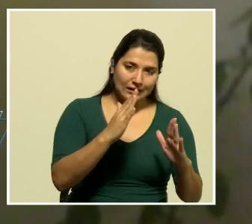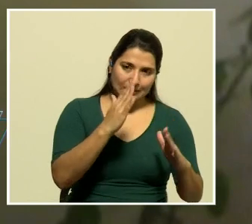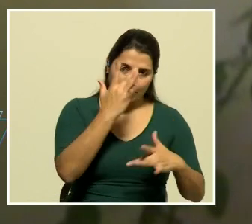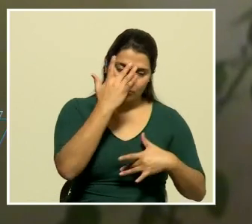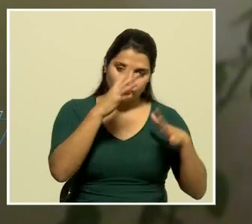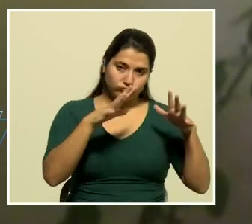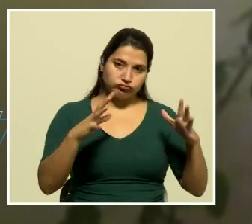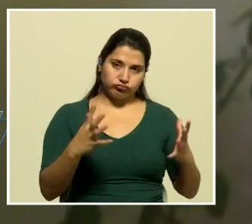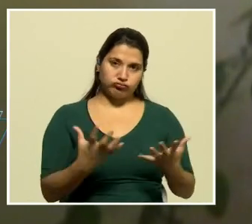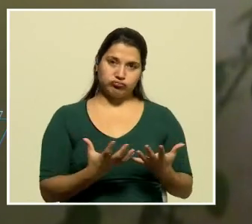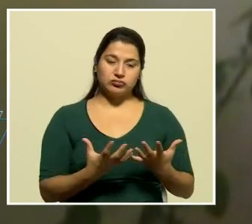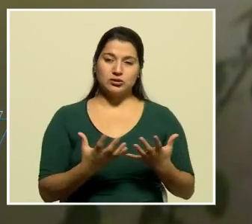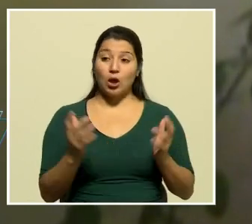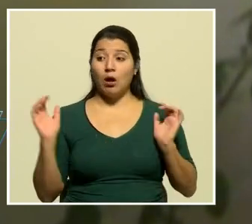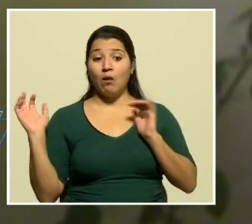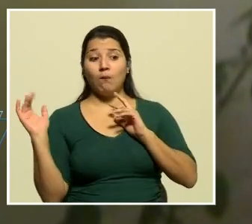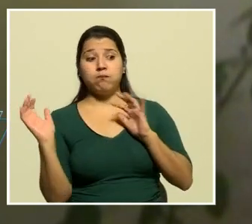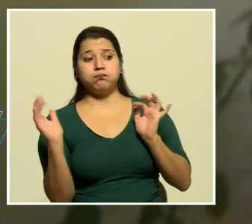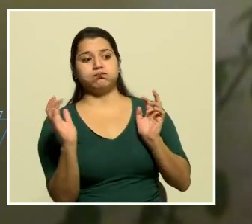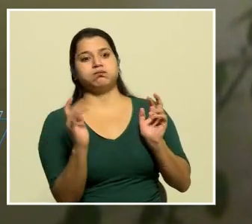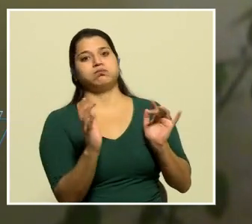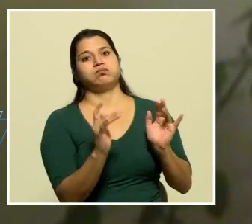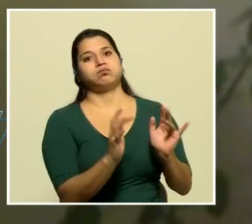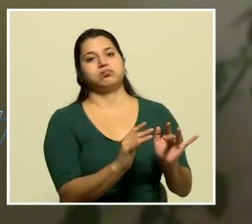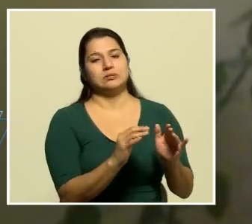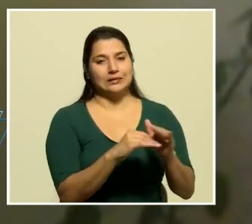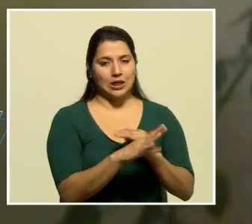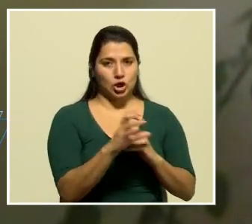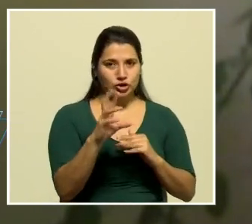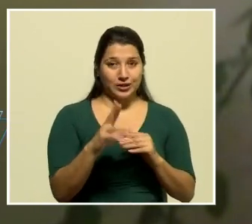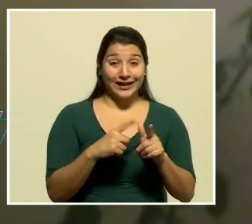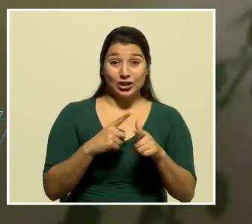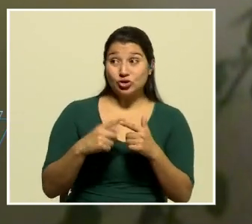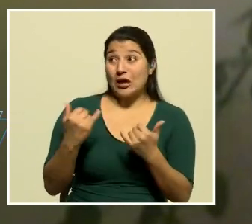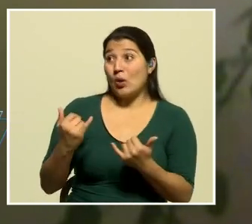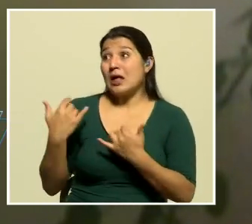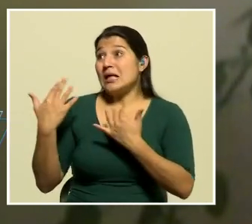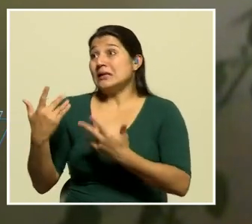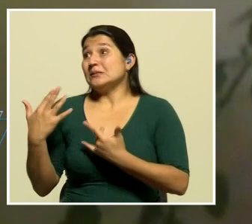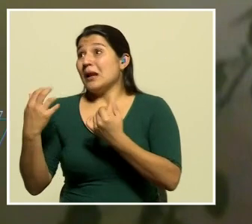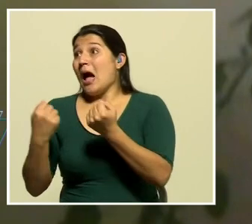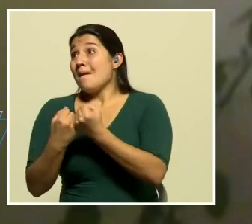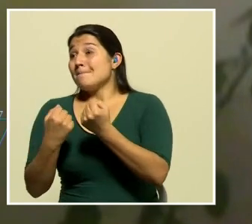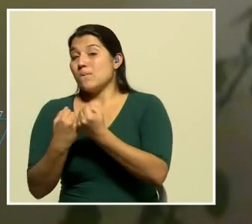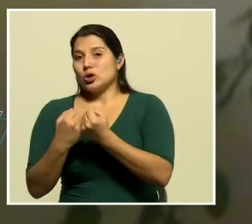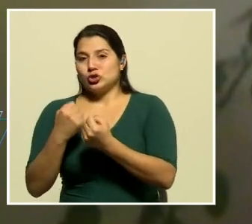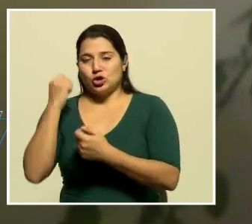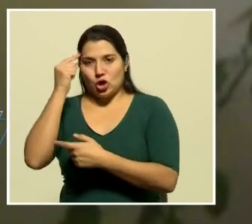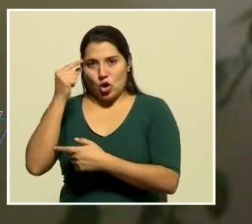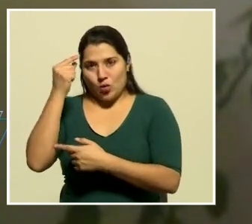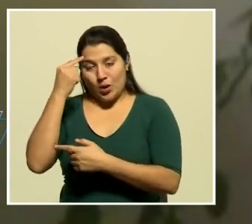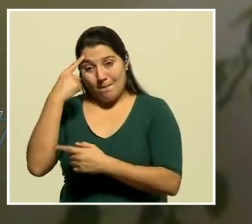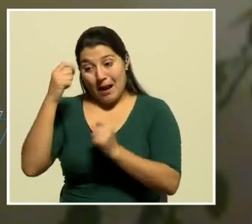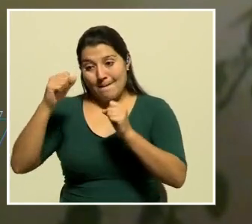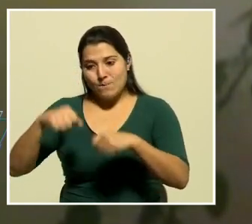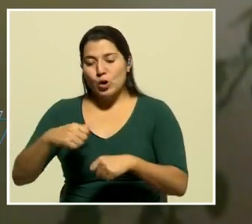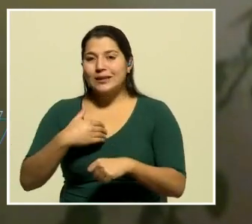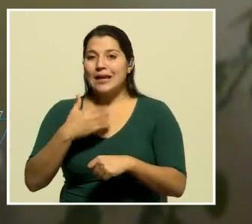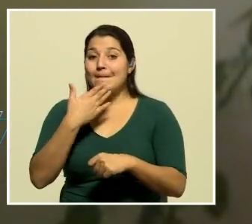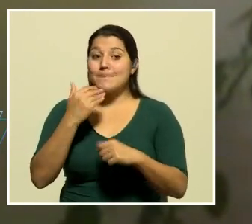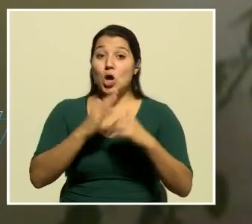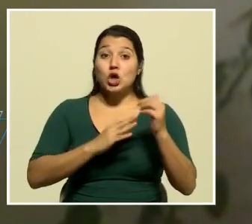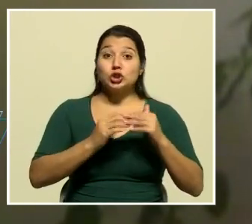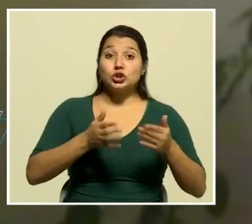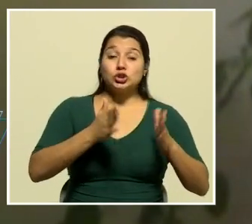sanitaria. Entonces también ellos están a la espera de mucho apoyo por parte del gobierno para poder tener mejor infraestructura